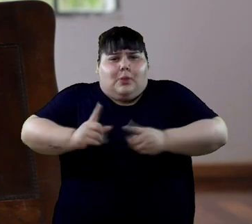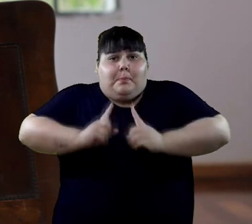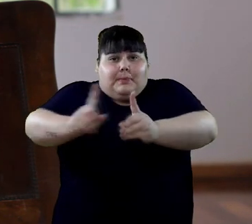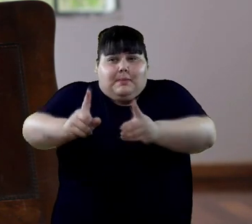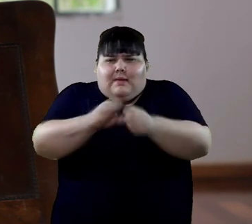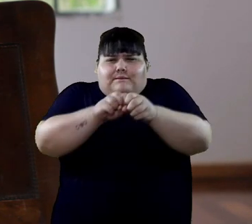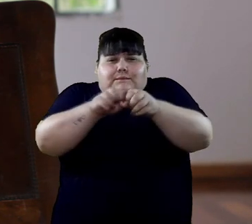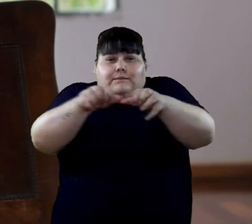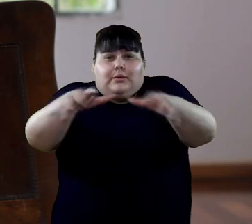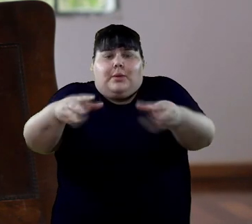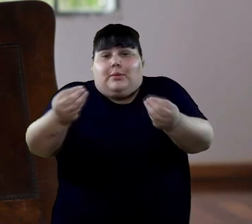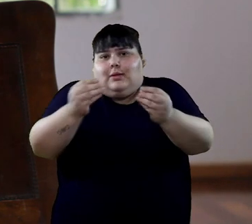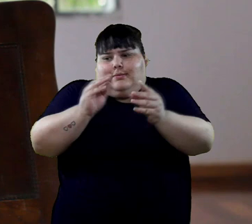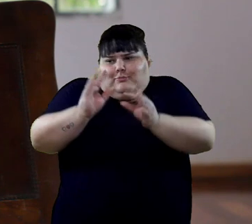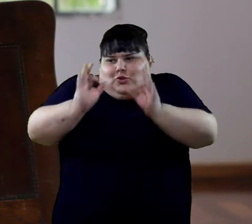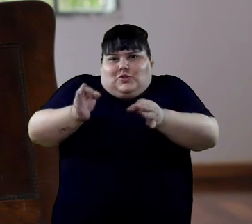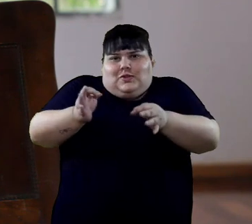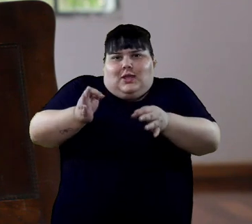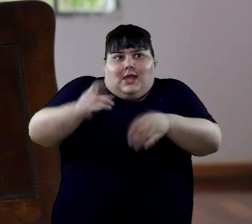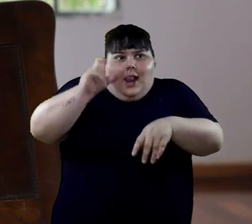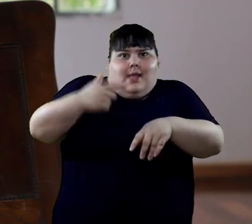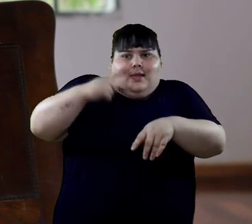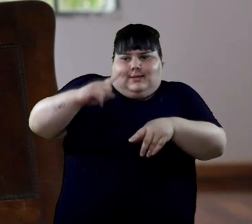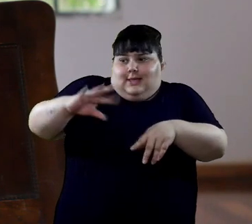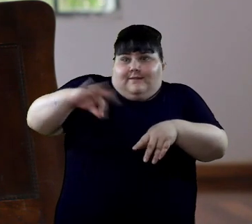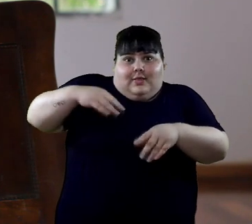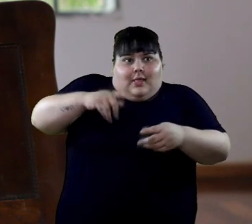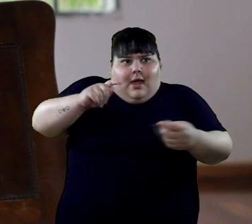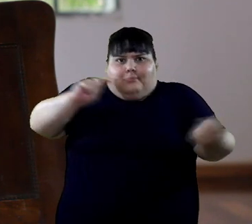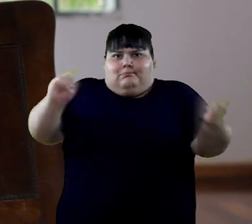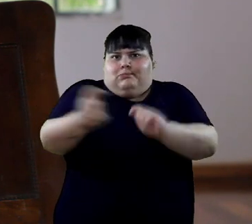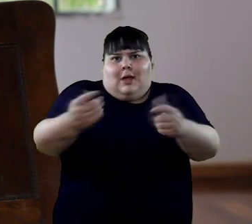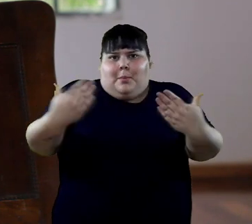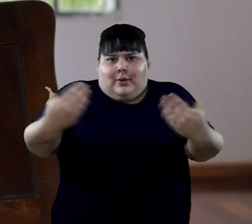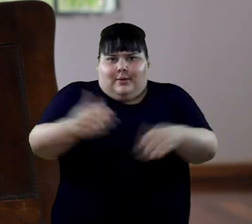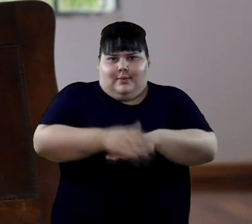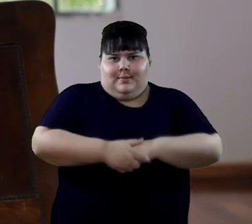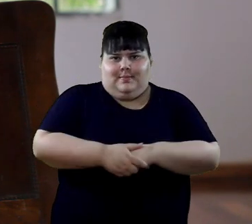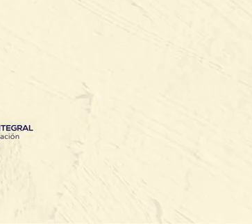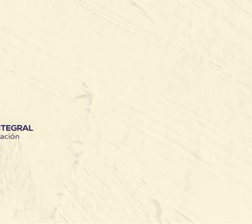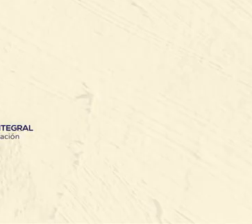ese sentimiento, porque sé que se pueden transformar vidas con la ESI.